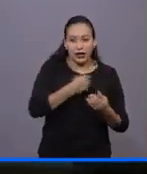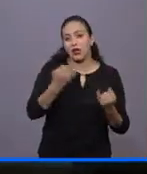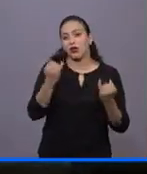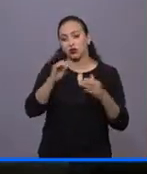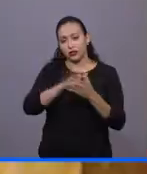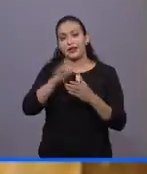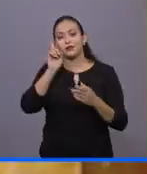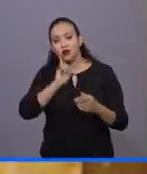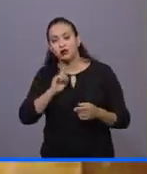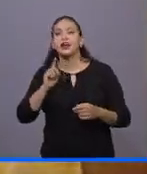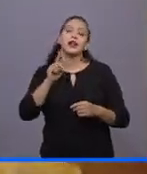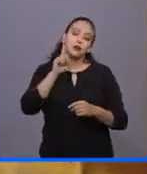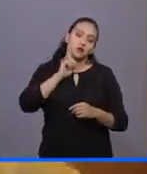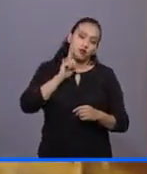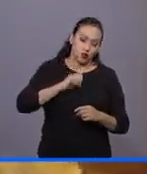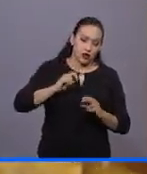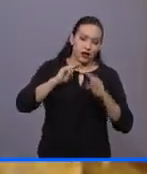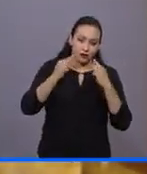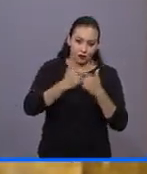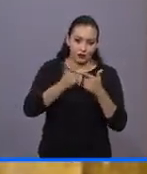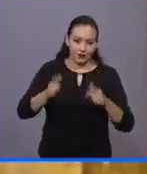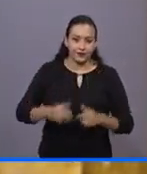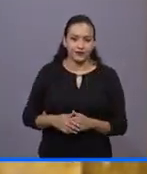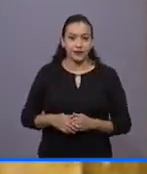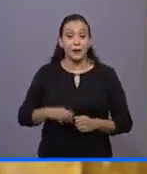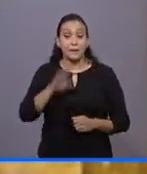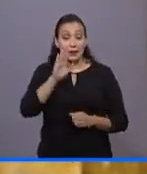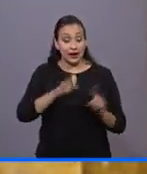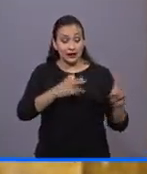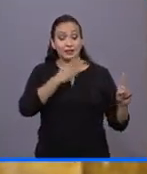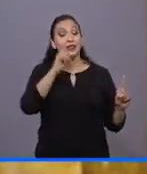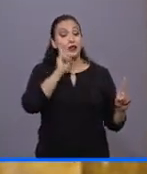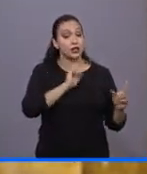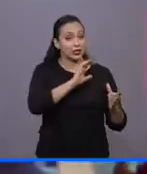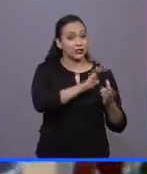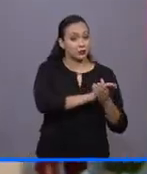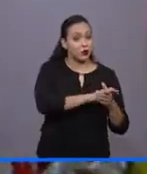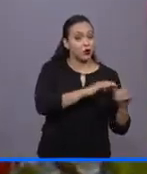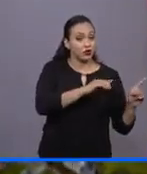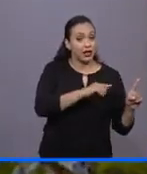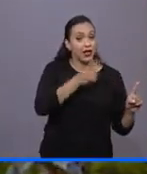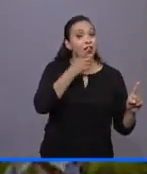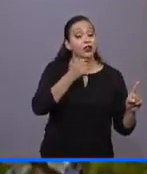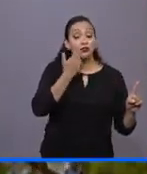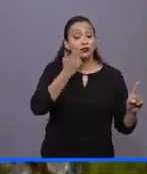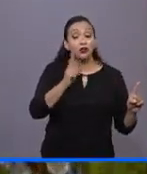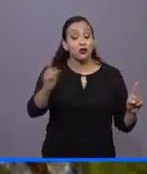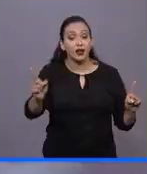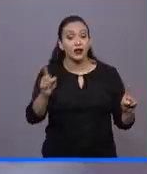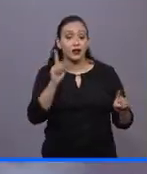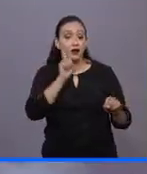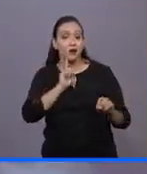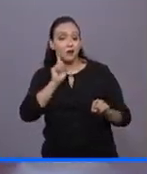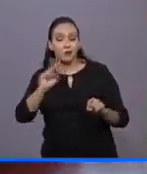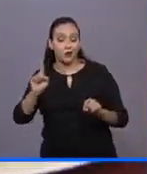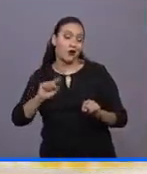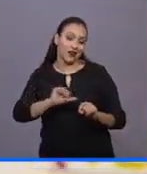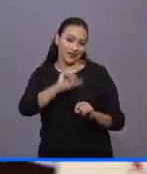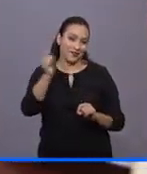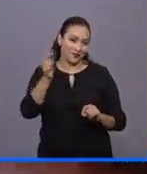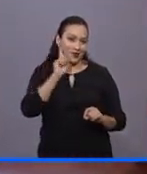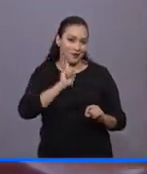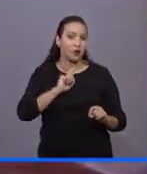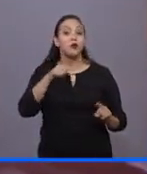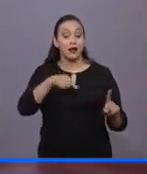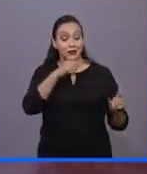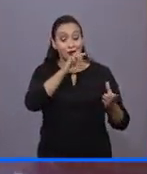caso la esposa, tuvo una actitud desleal con la intención de excluir de los beneficios a la concubina, se le impuso una